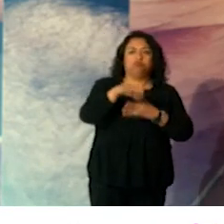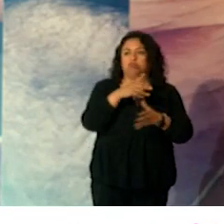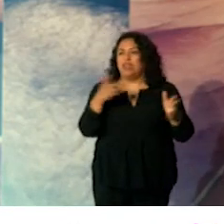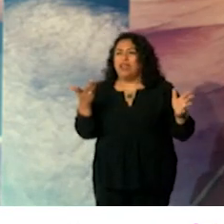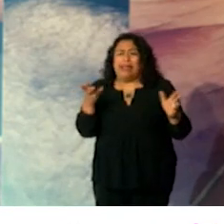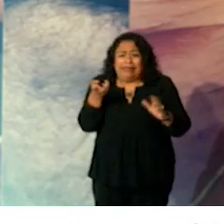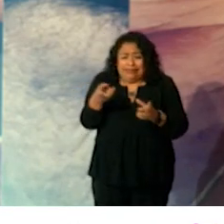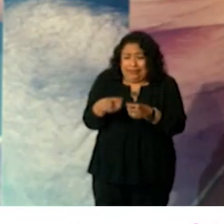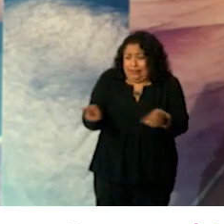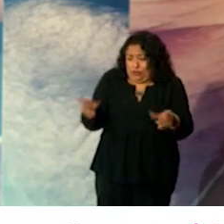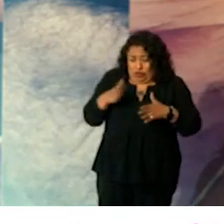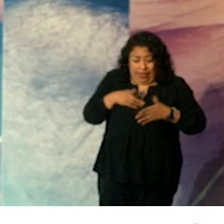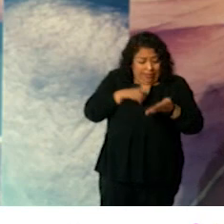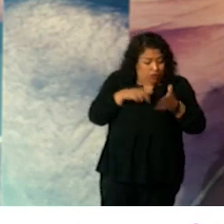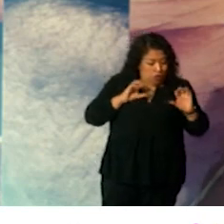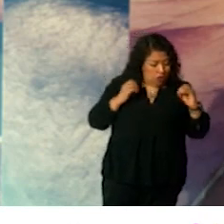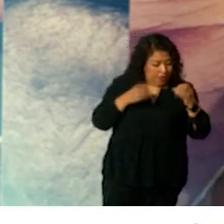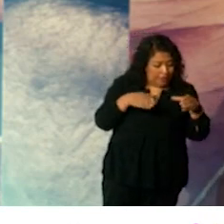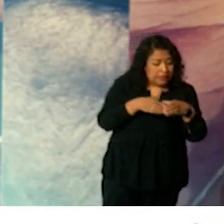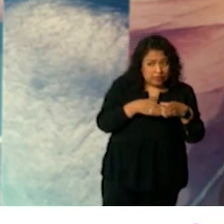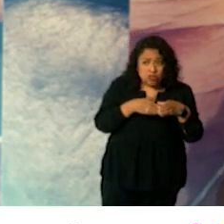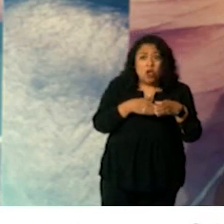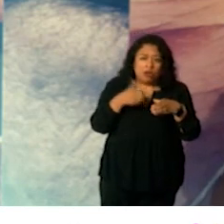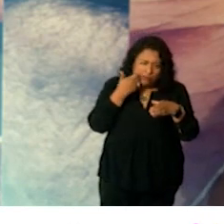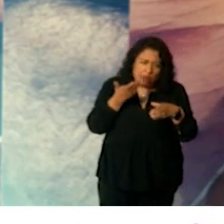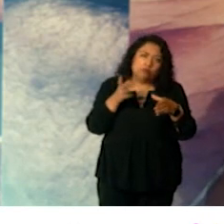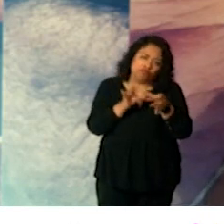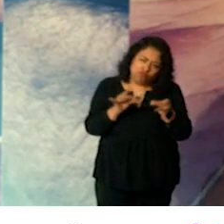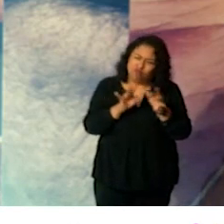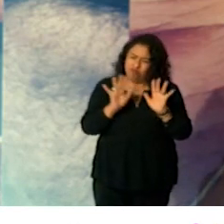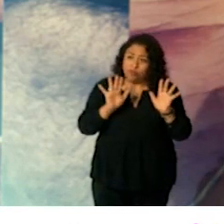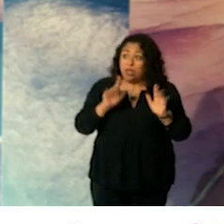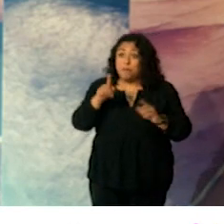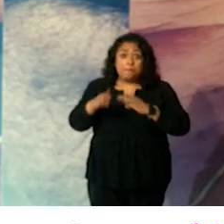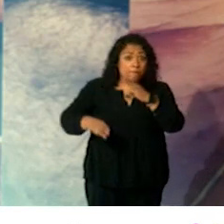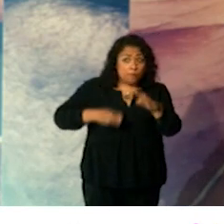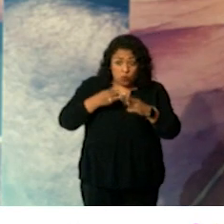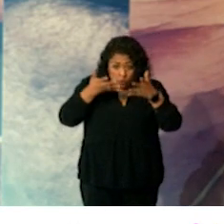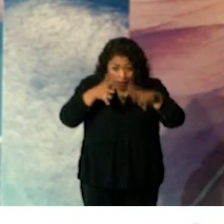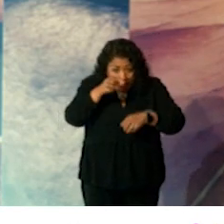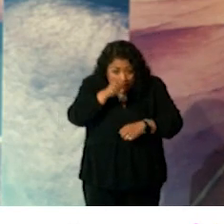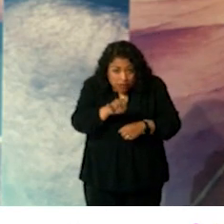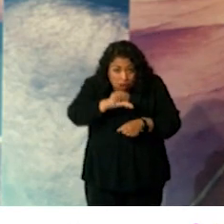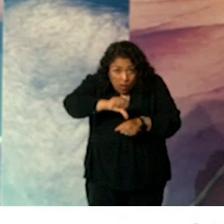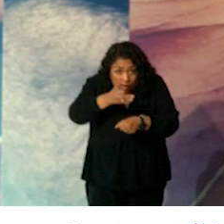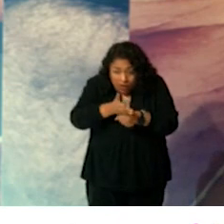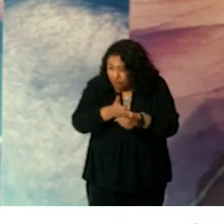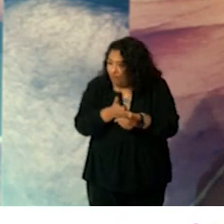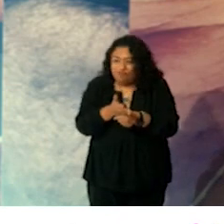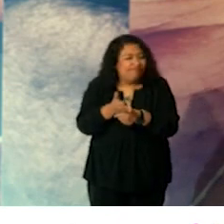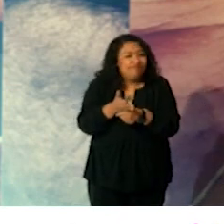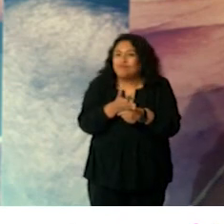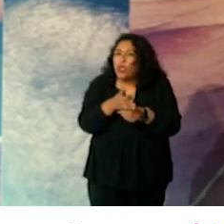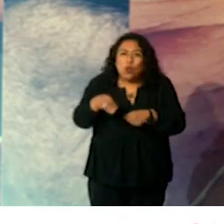que incluso nosotros de las organizaciones le gustamos hablar, porque el mundo como está no